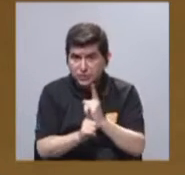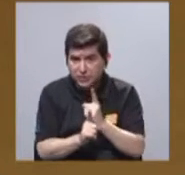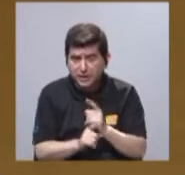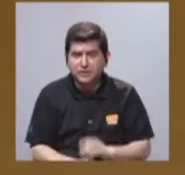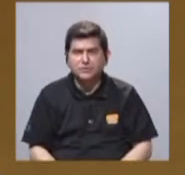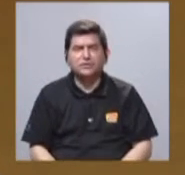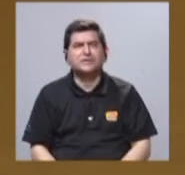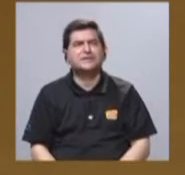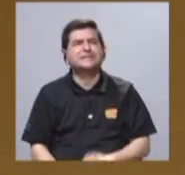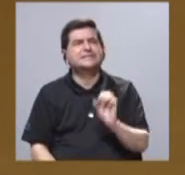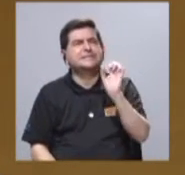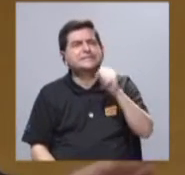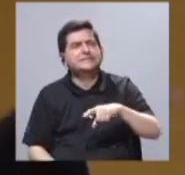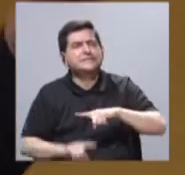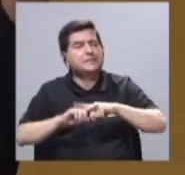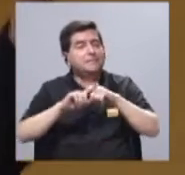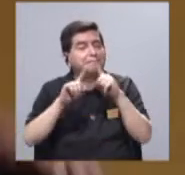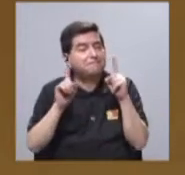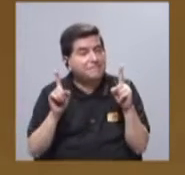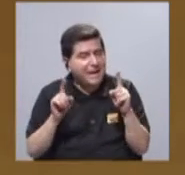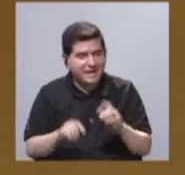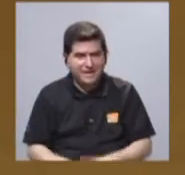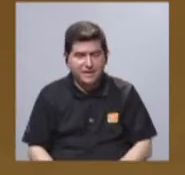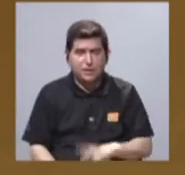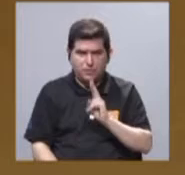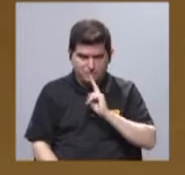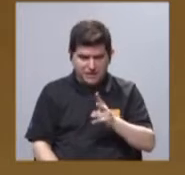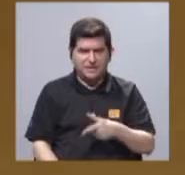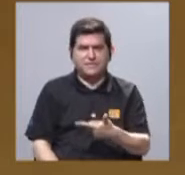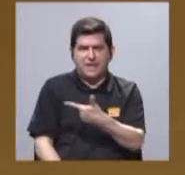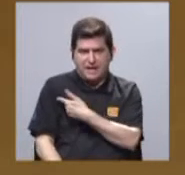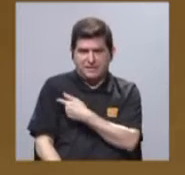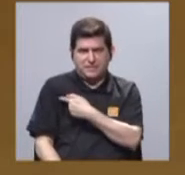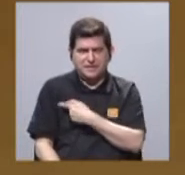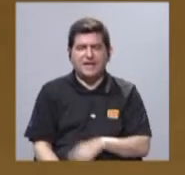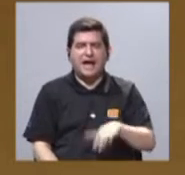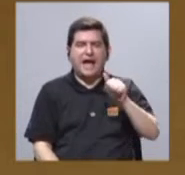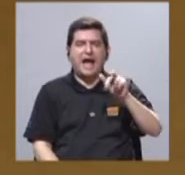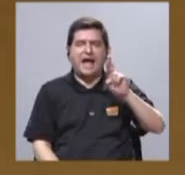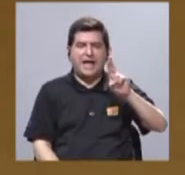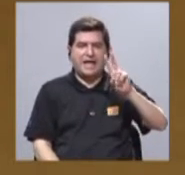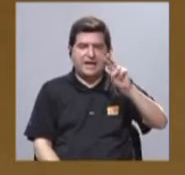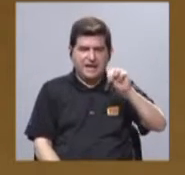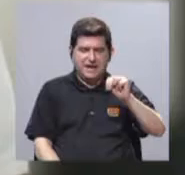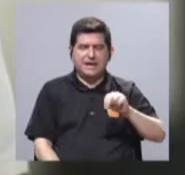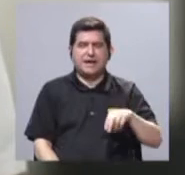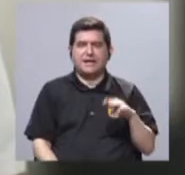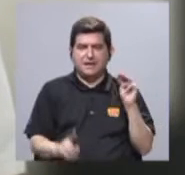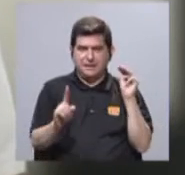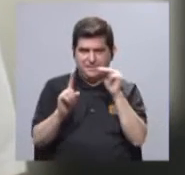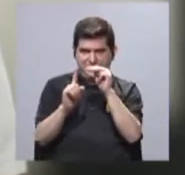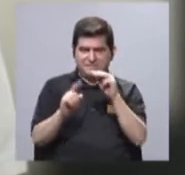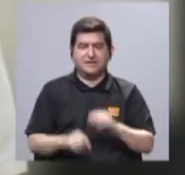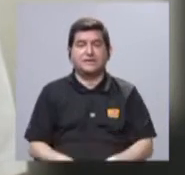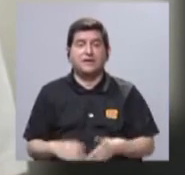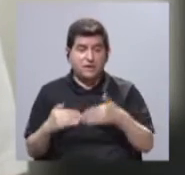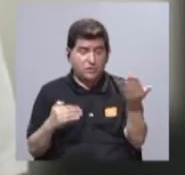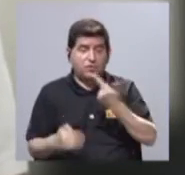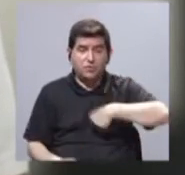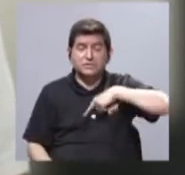tecnología nos estáis dando cosas maravillosas me equivoco sí pero